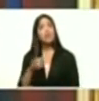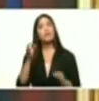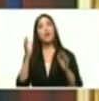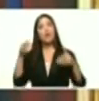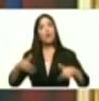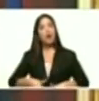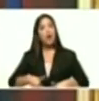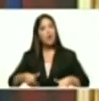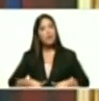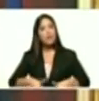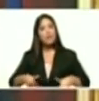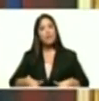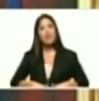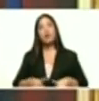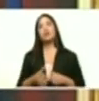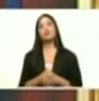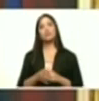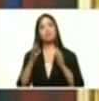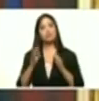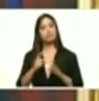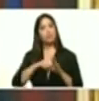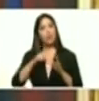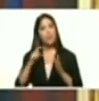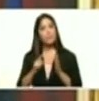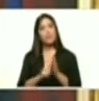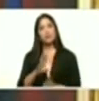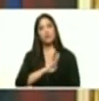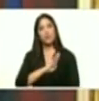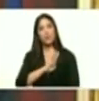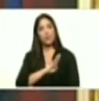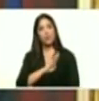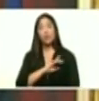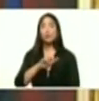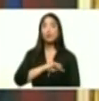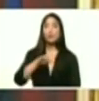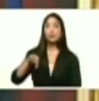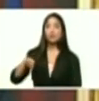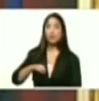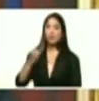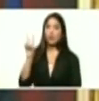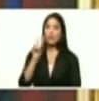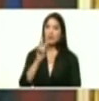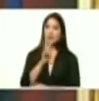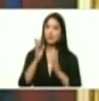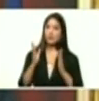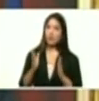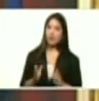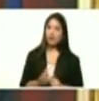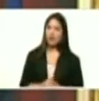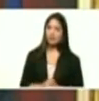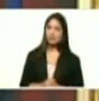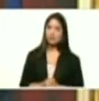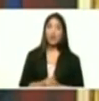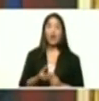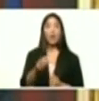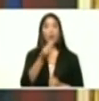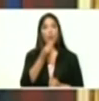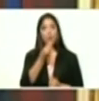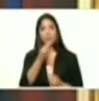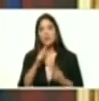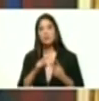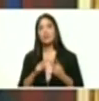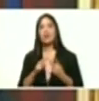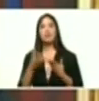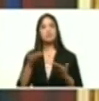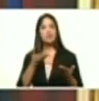esfuerzo, sostenido, autónomo, y propio, nosotros los venezolanos, en cada alimento, en cada bien,